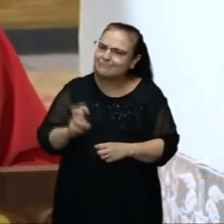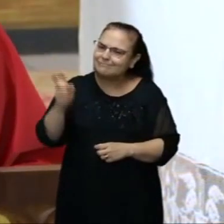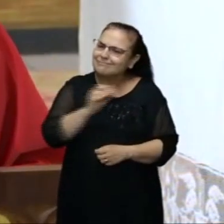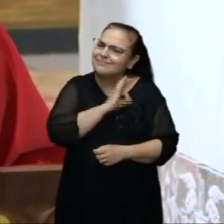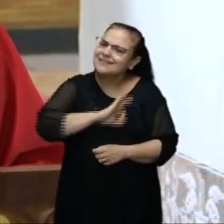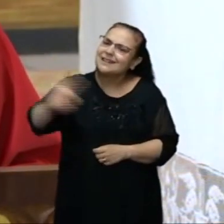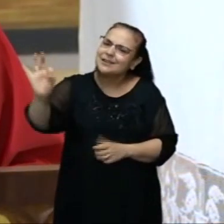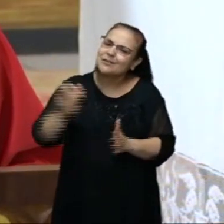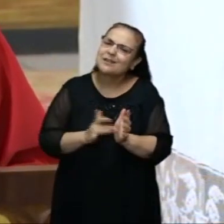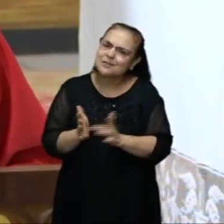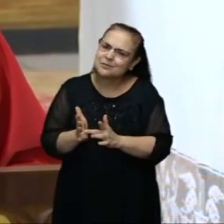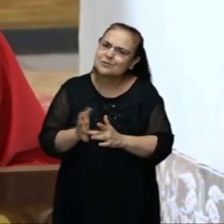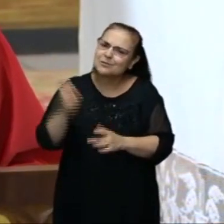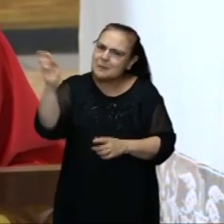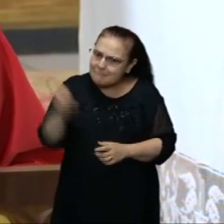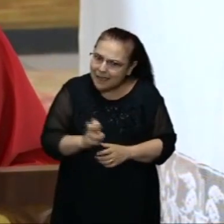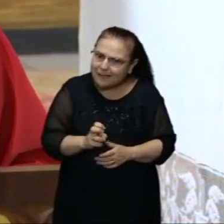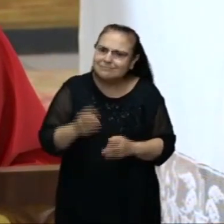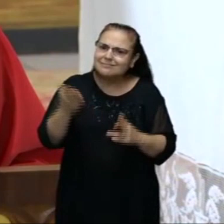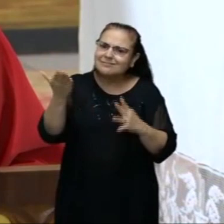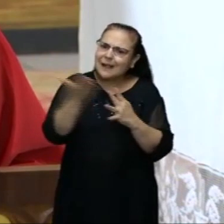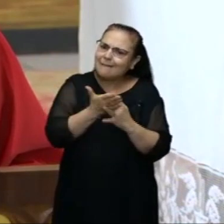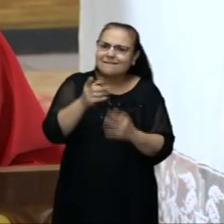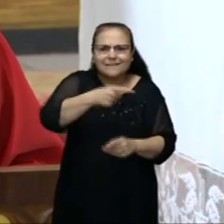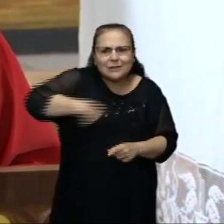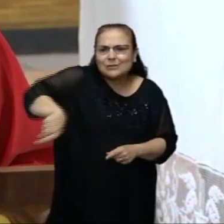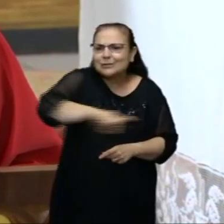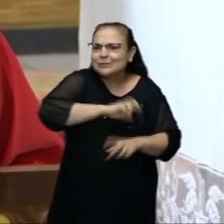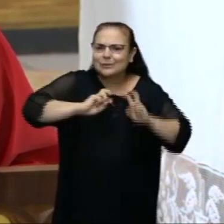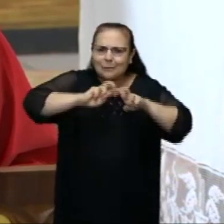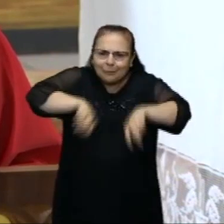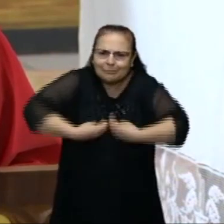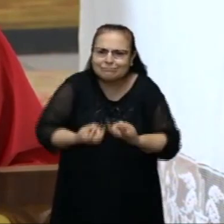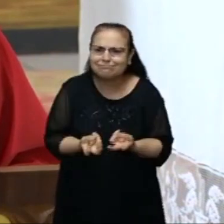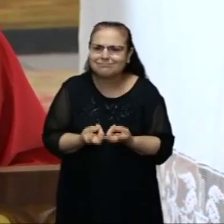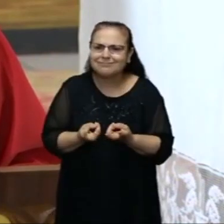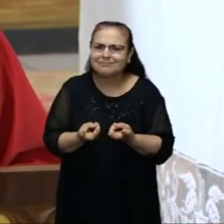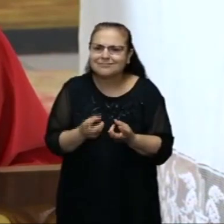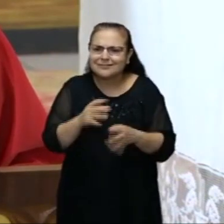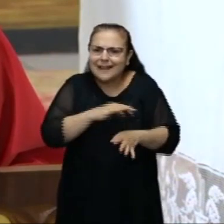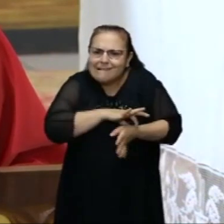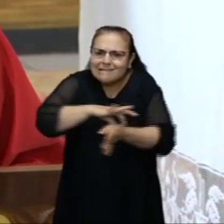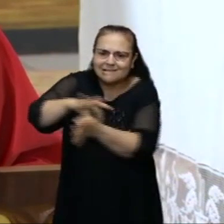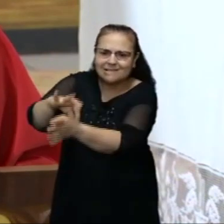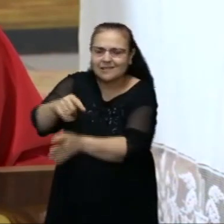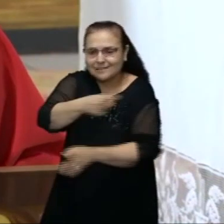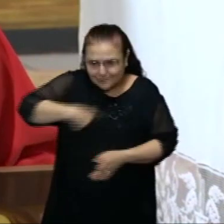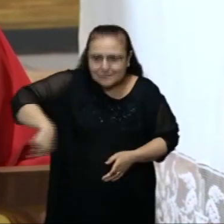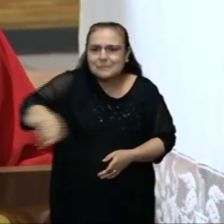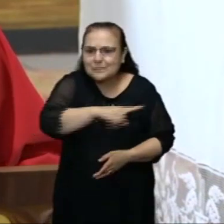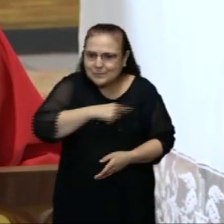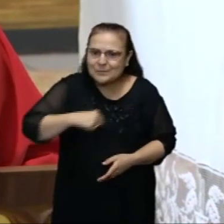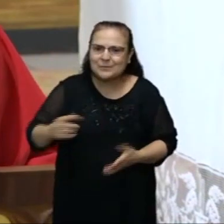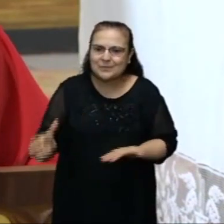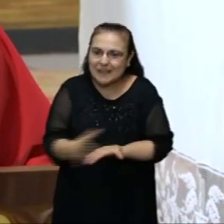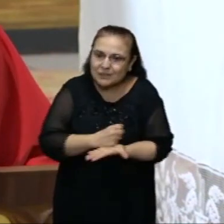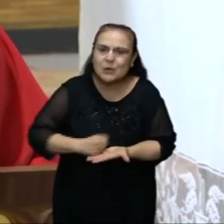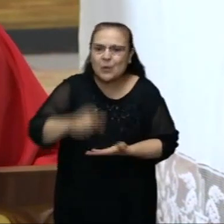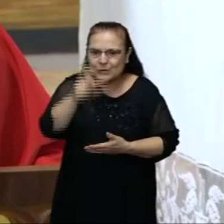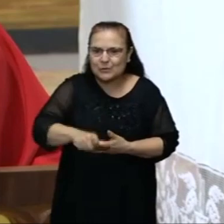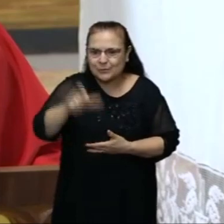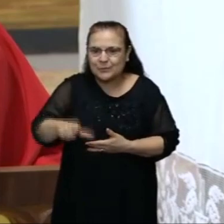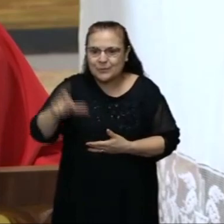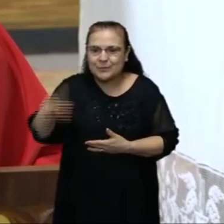Jesús, ven en medio de nosotros y renuévanos. Condúcenos a nosotros y a todos los